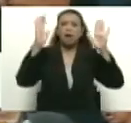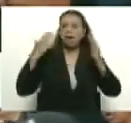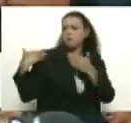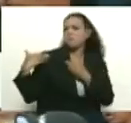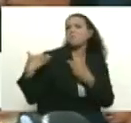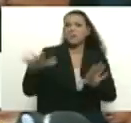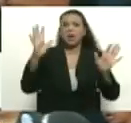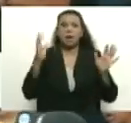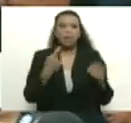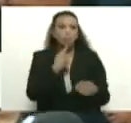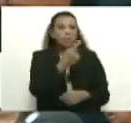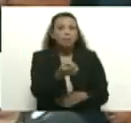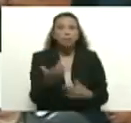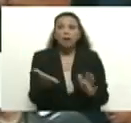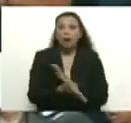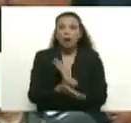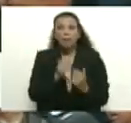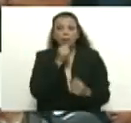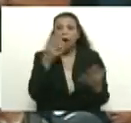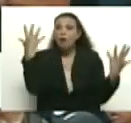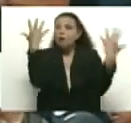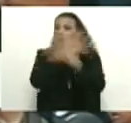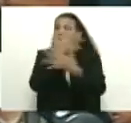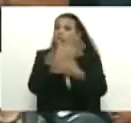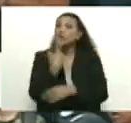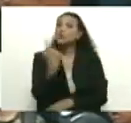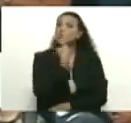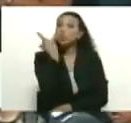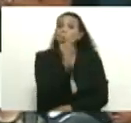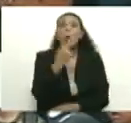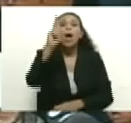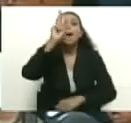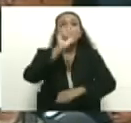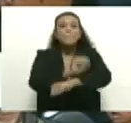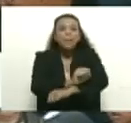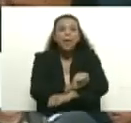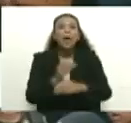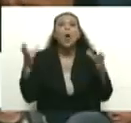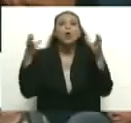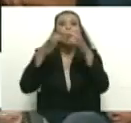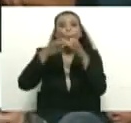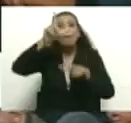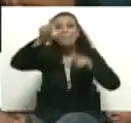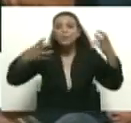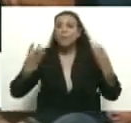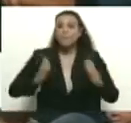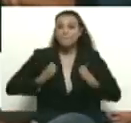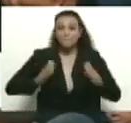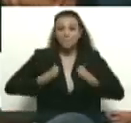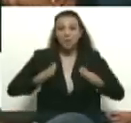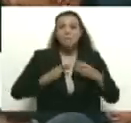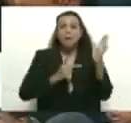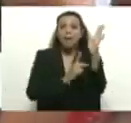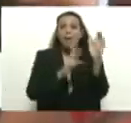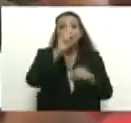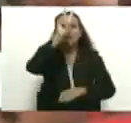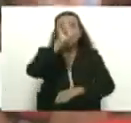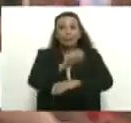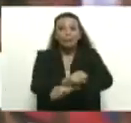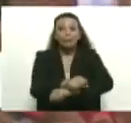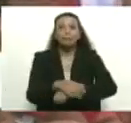por delante. Aquí solo está una manifestación de la gente de la parroquia La